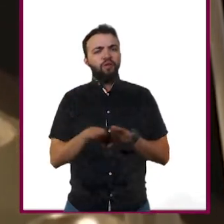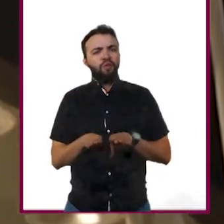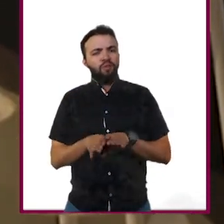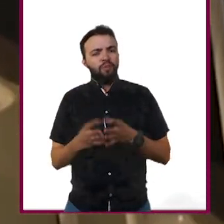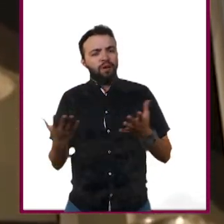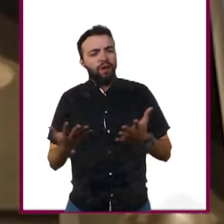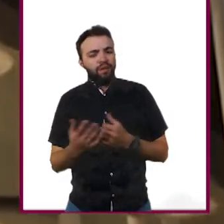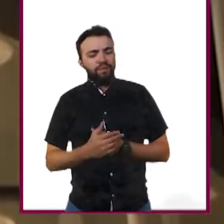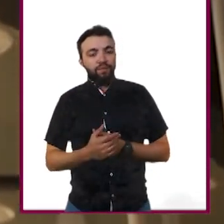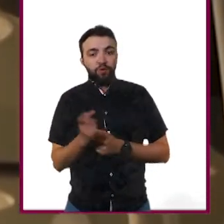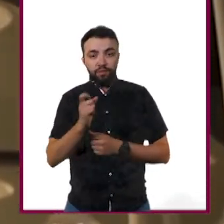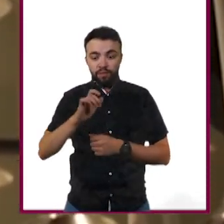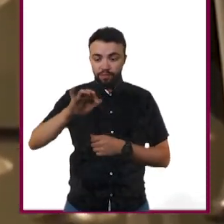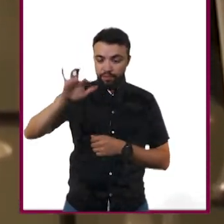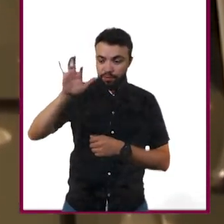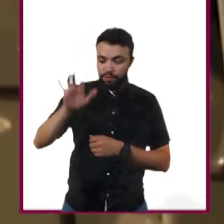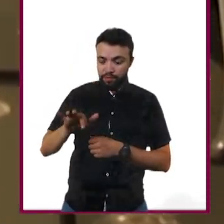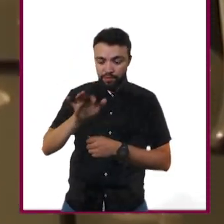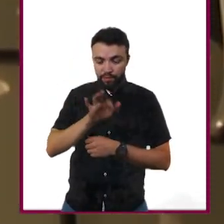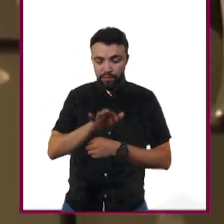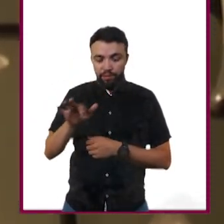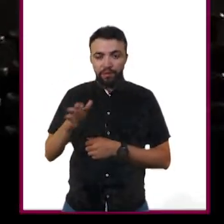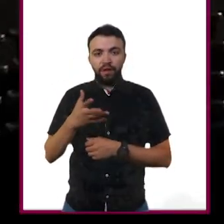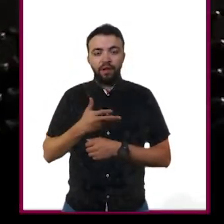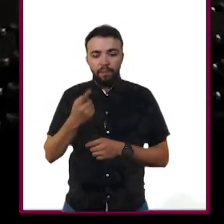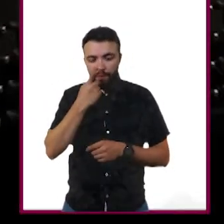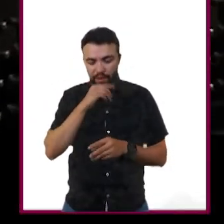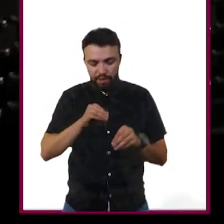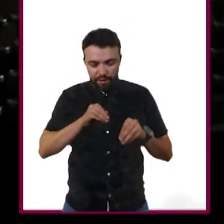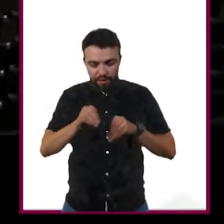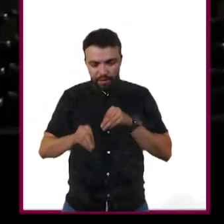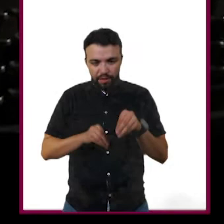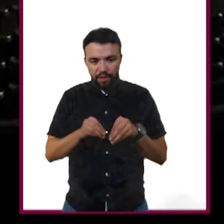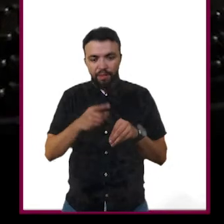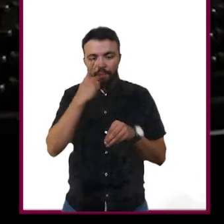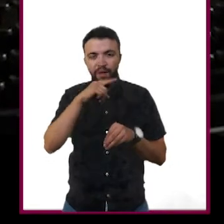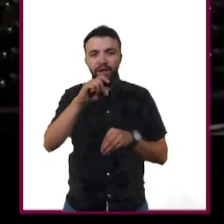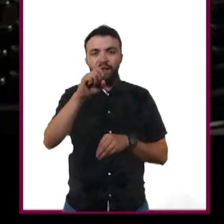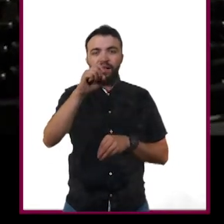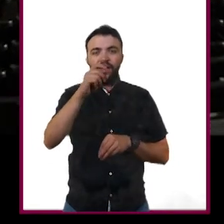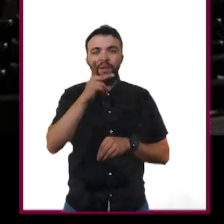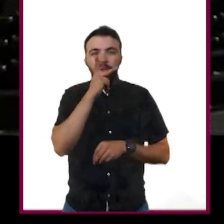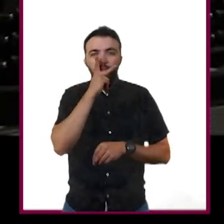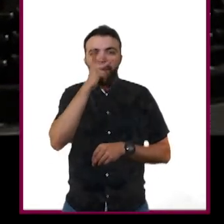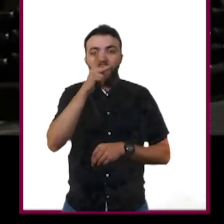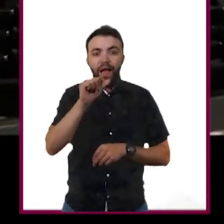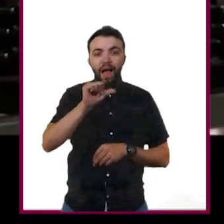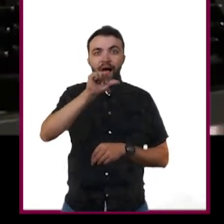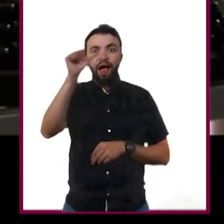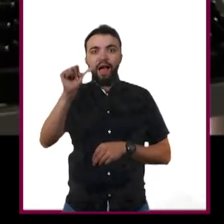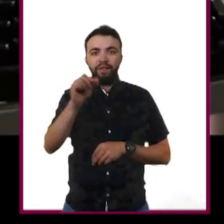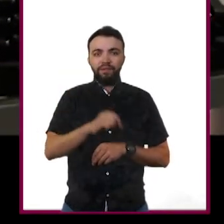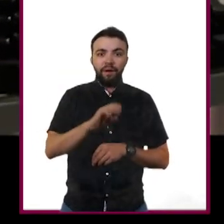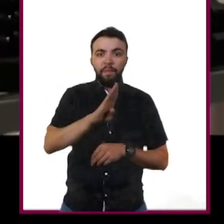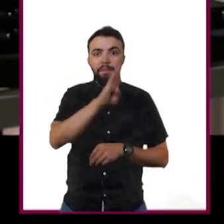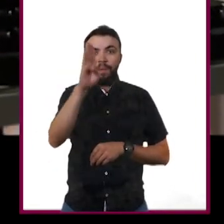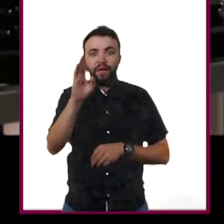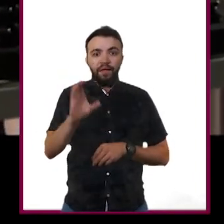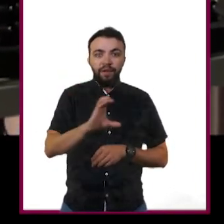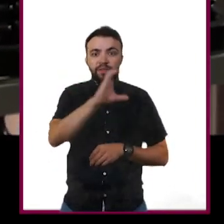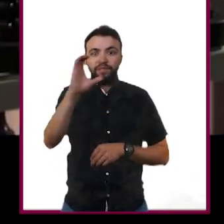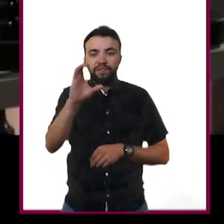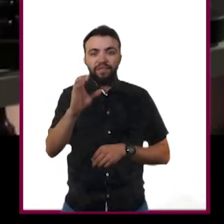funciona? Cada tecla del teclado musical ha sido programado para que se escuche una sílaba fónica, logrando dar voz a las